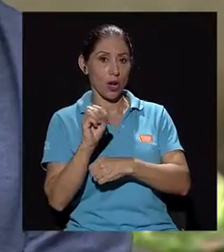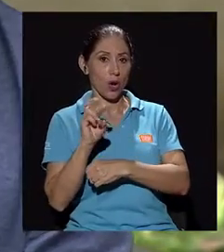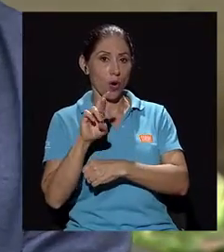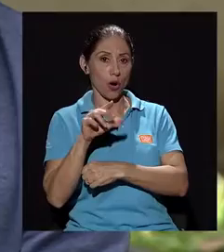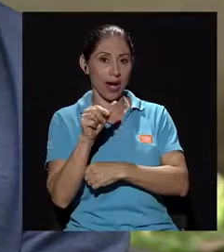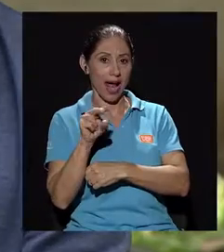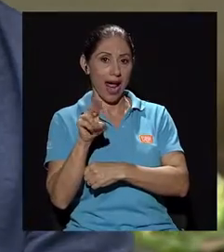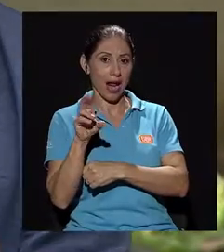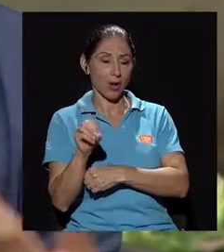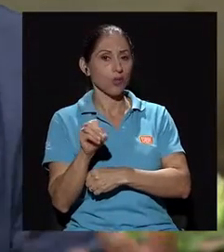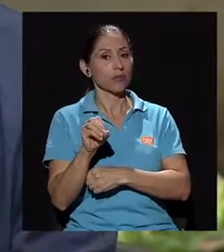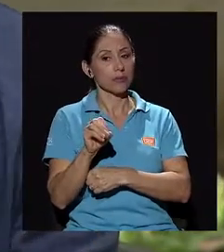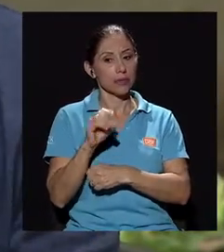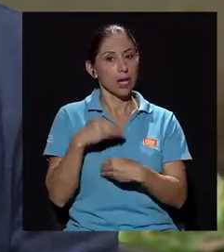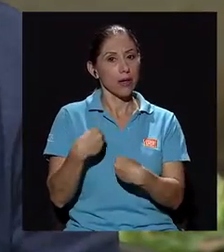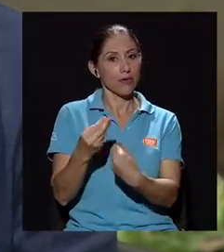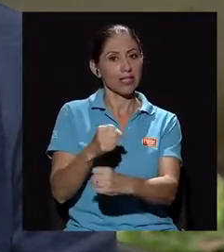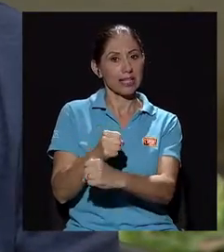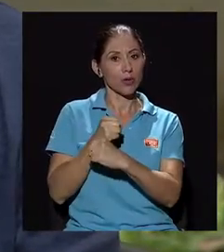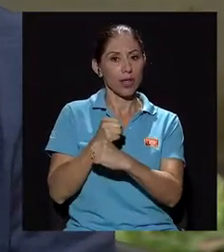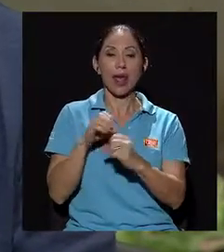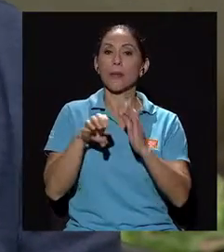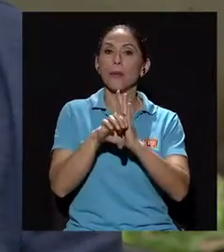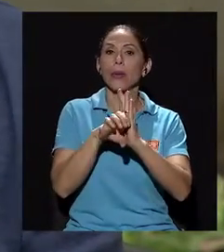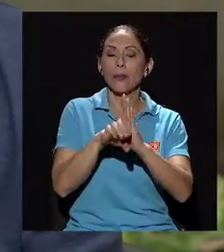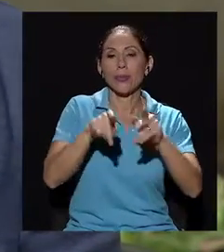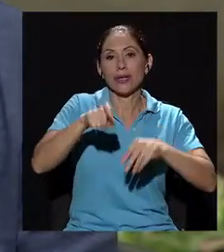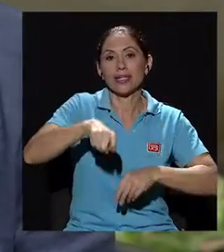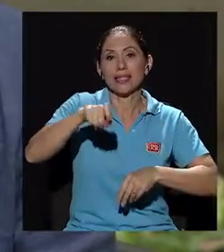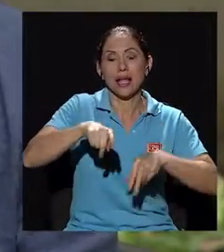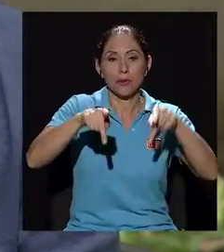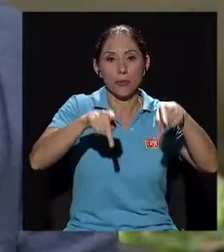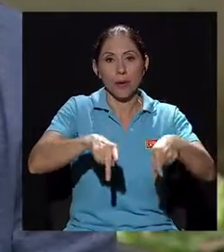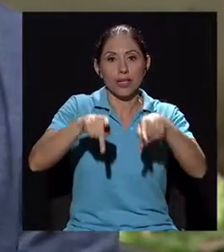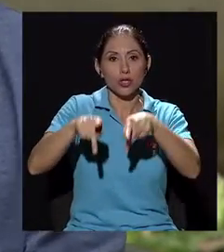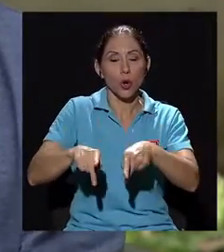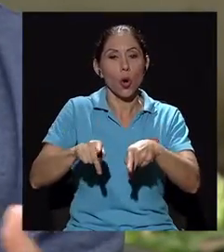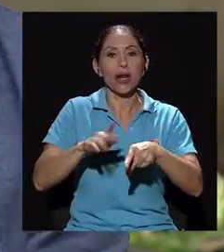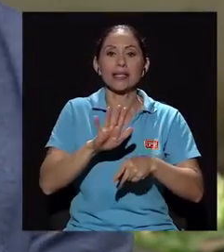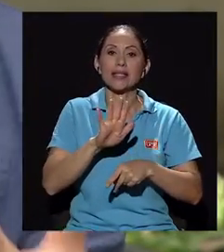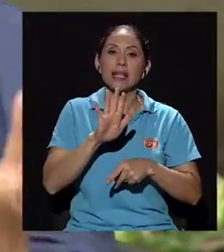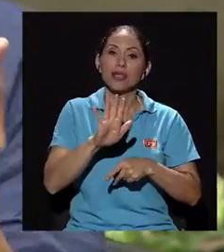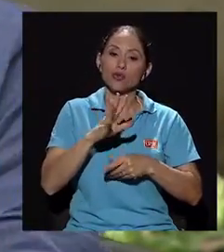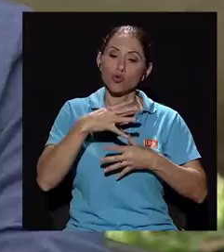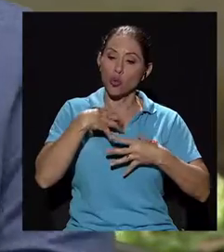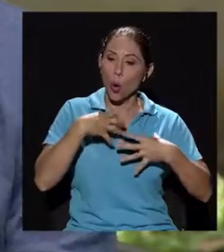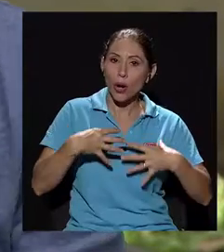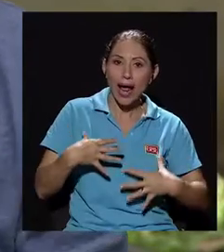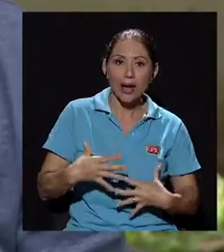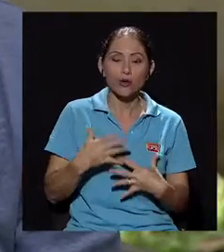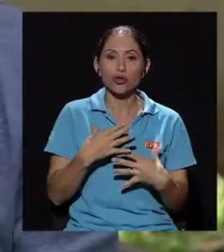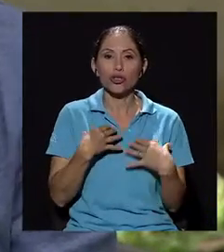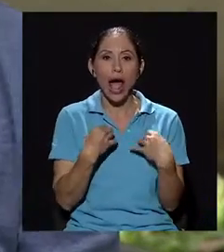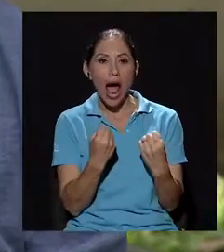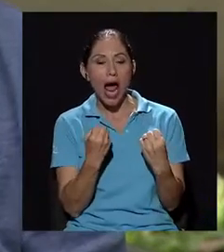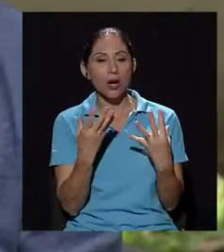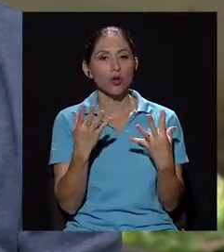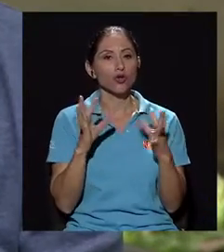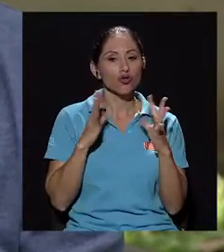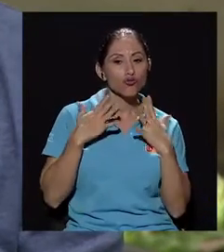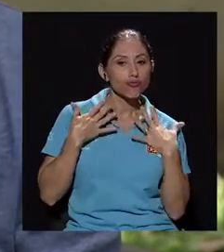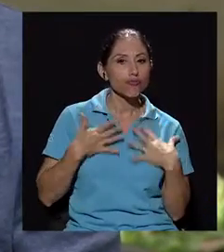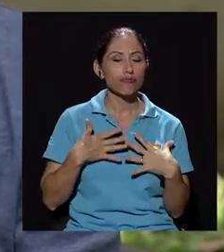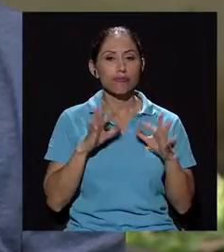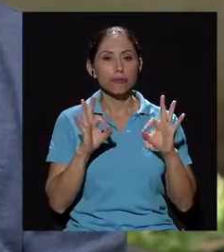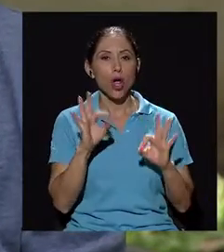uno decir de primera entrada, necesitamos personas que tengan órganos sanos, jóvenes, Sin embargo, o sea,